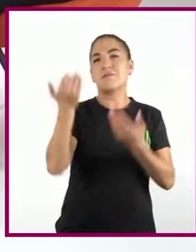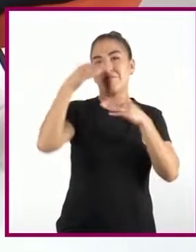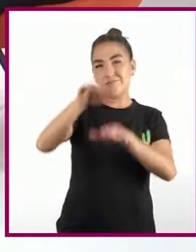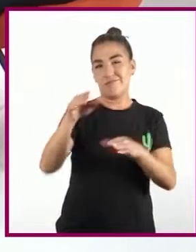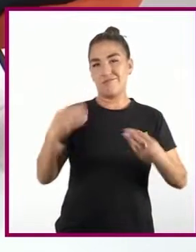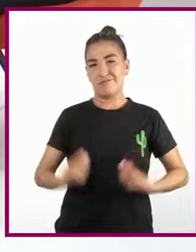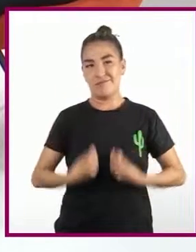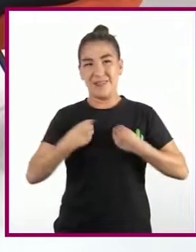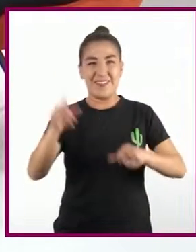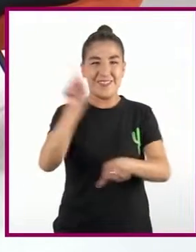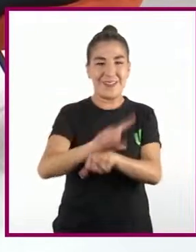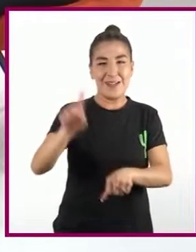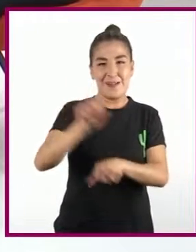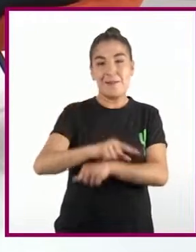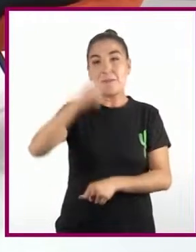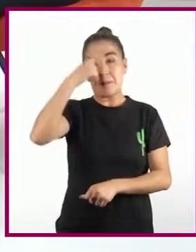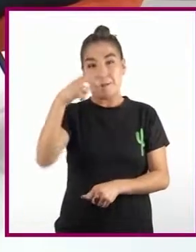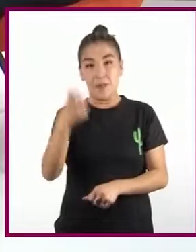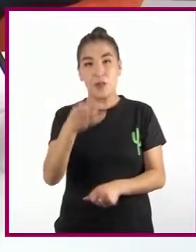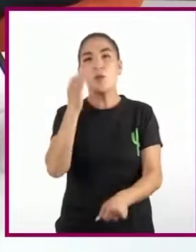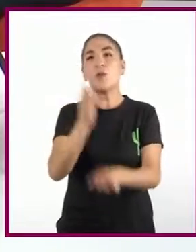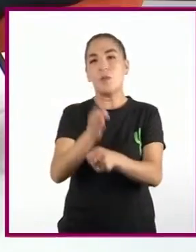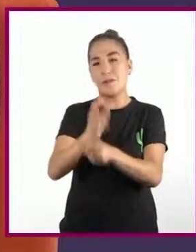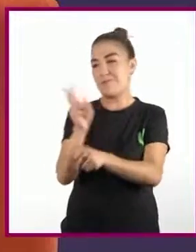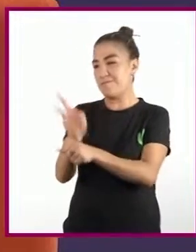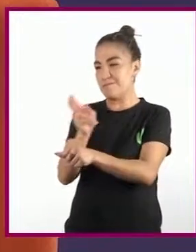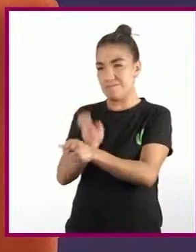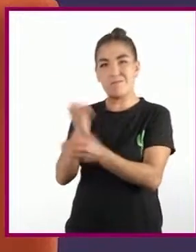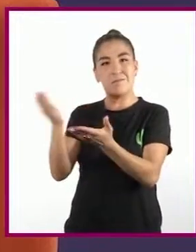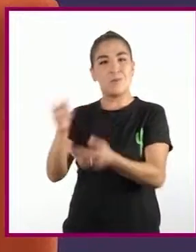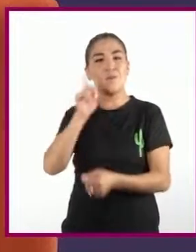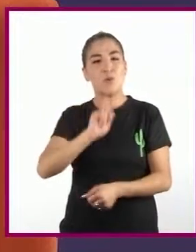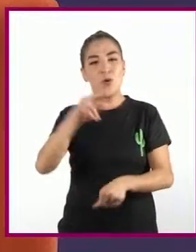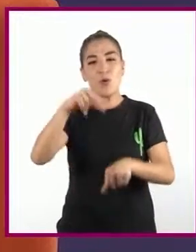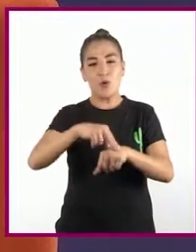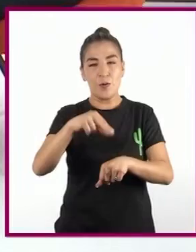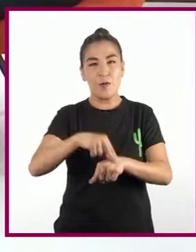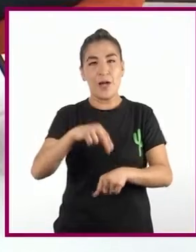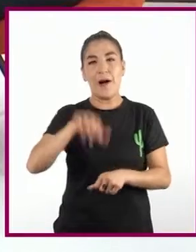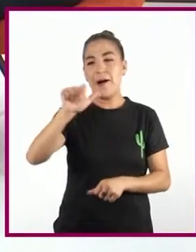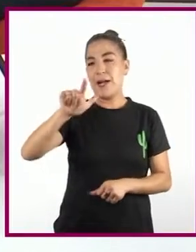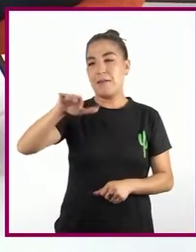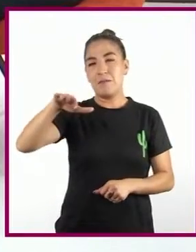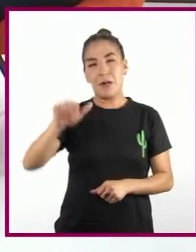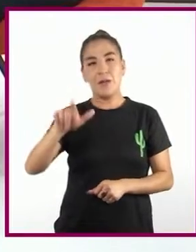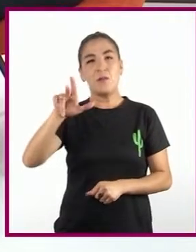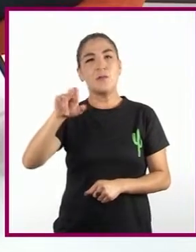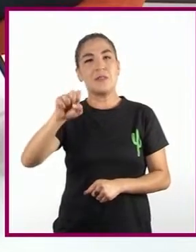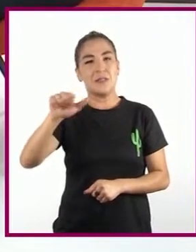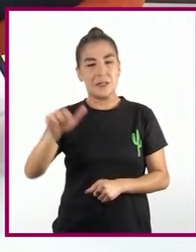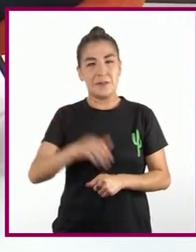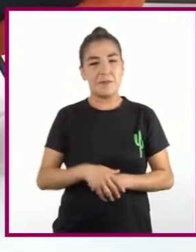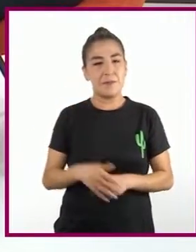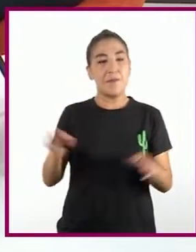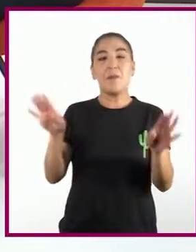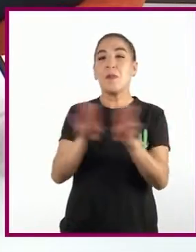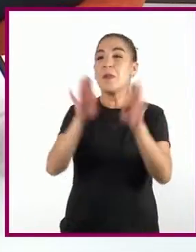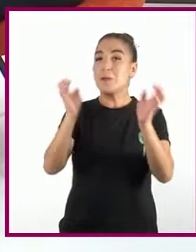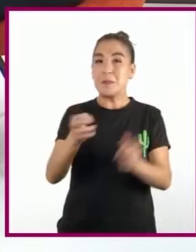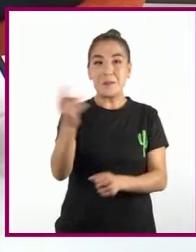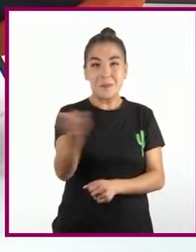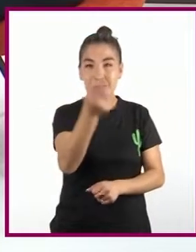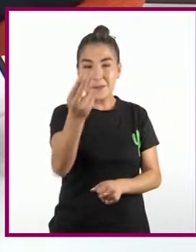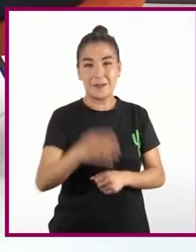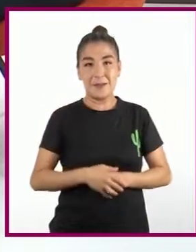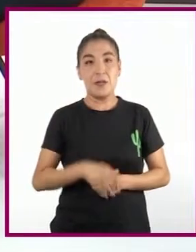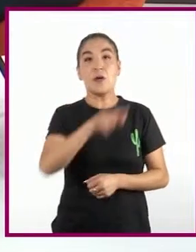cotidiana. Para ello, hemos invitado a la doctora Alma Luisa Revilla Vázquez. ¿Cómo se encuentran? ¿Han